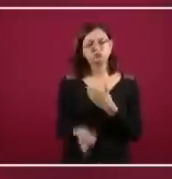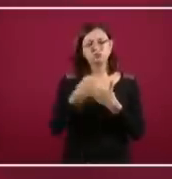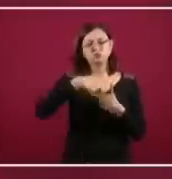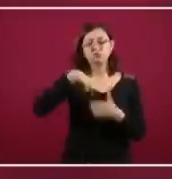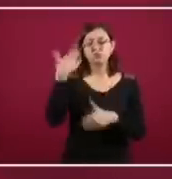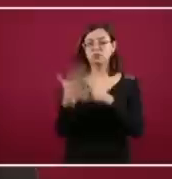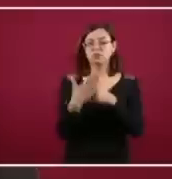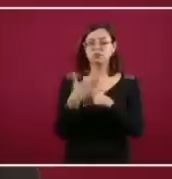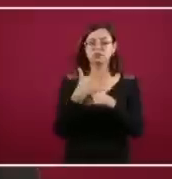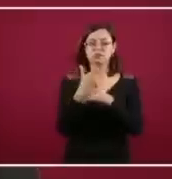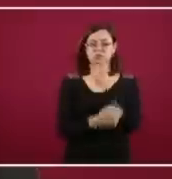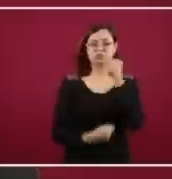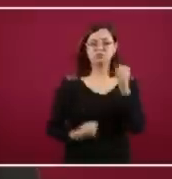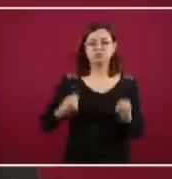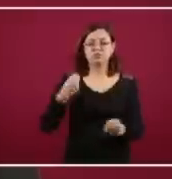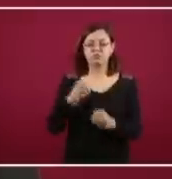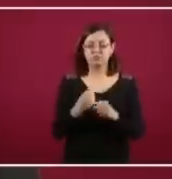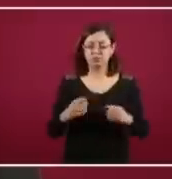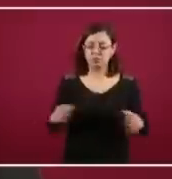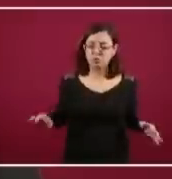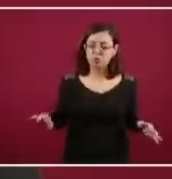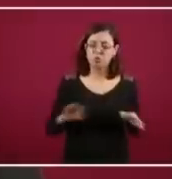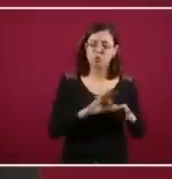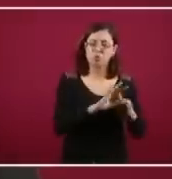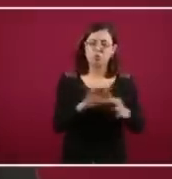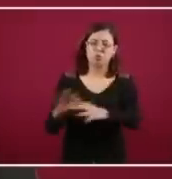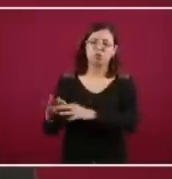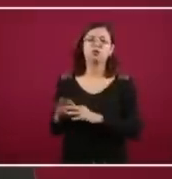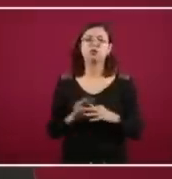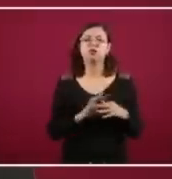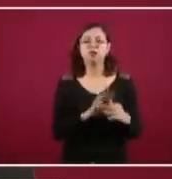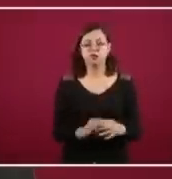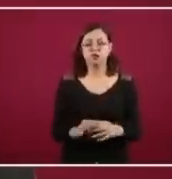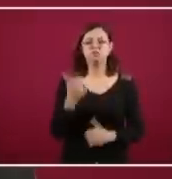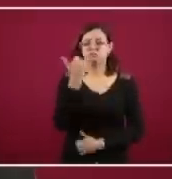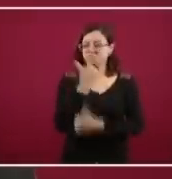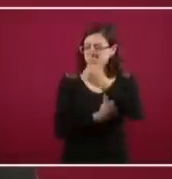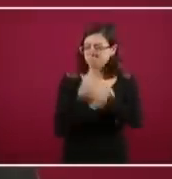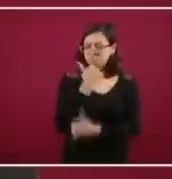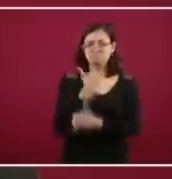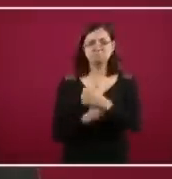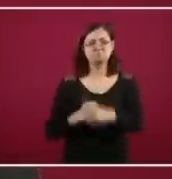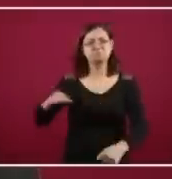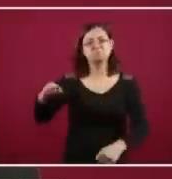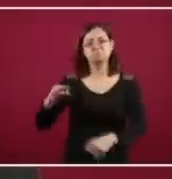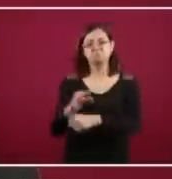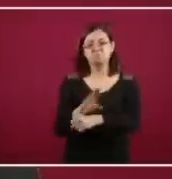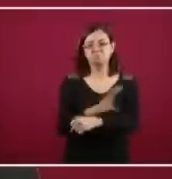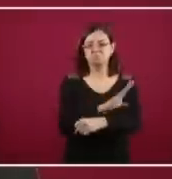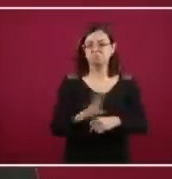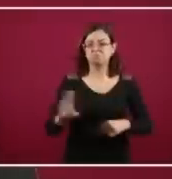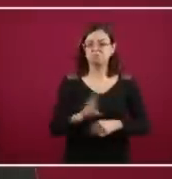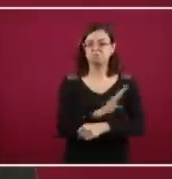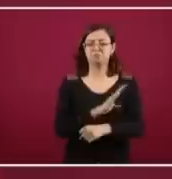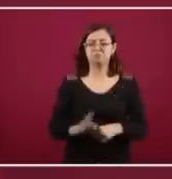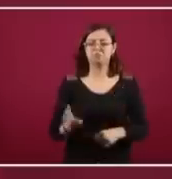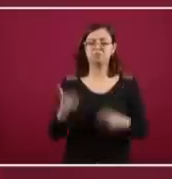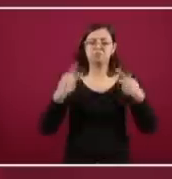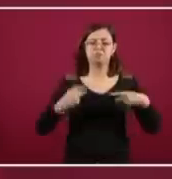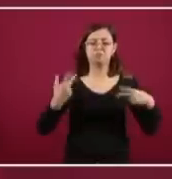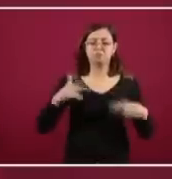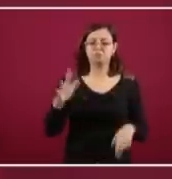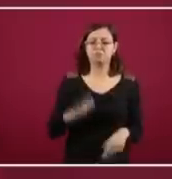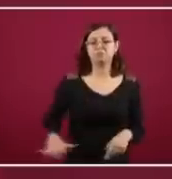el próximo año en unidad, con una sana competencia a favor de México y por el bienestar de